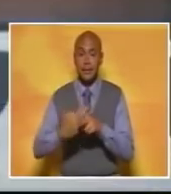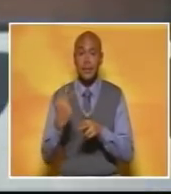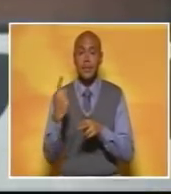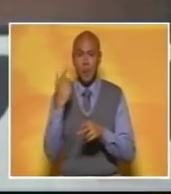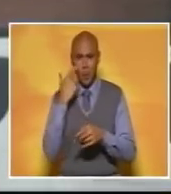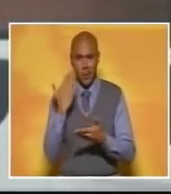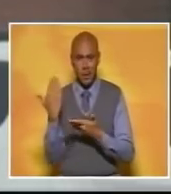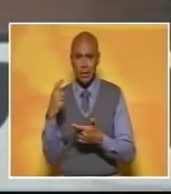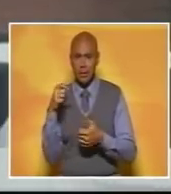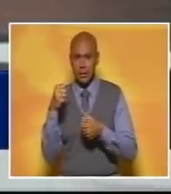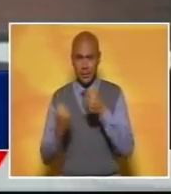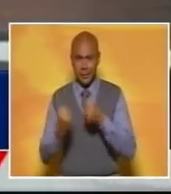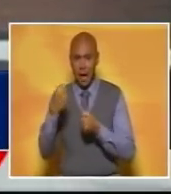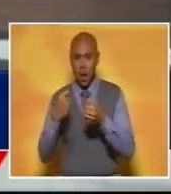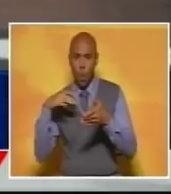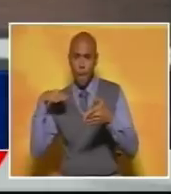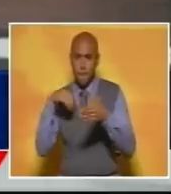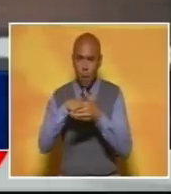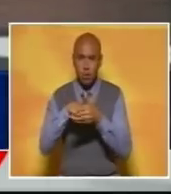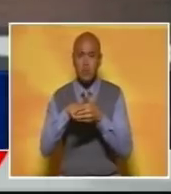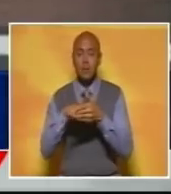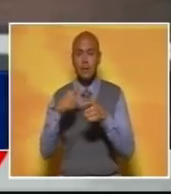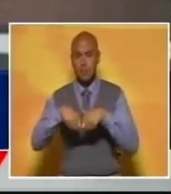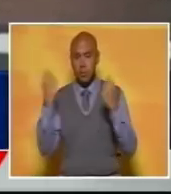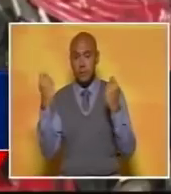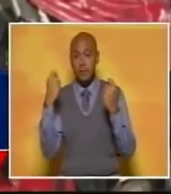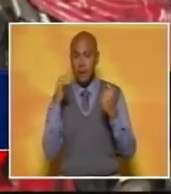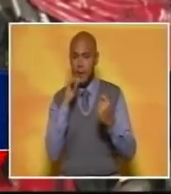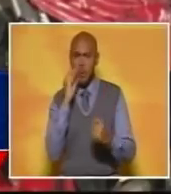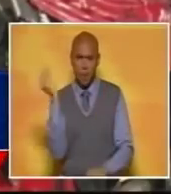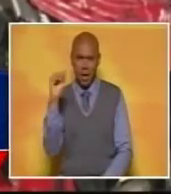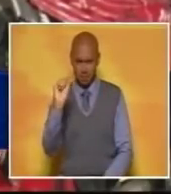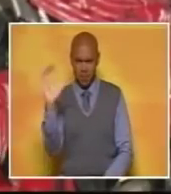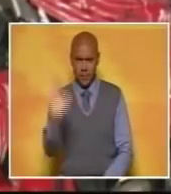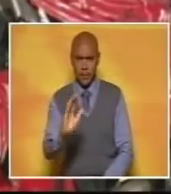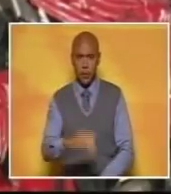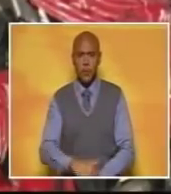contra el segundo piso de un edificio comercial. Los detalles en minutos.